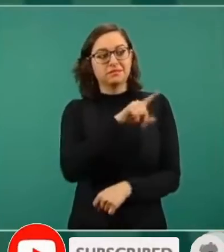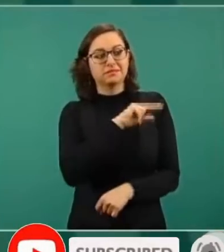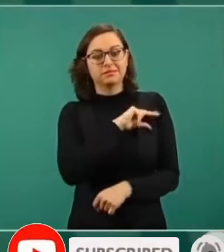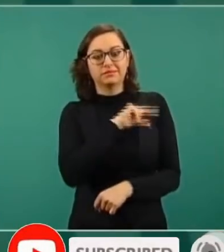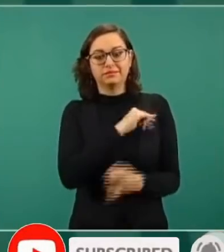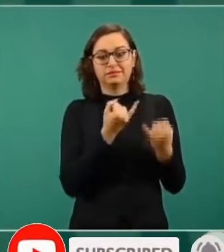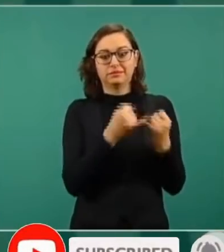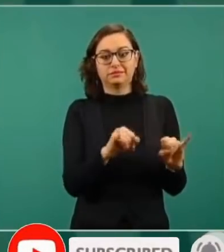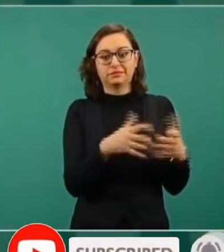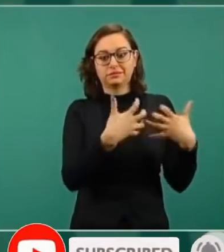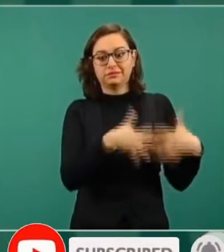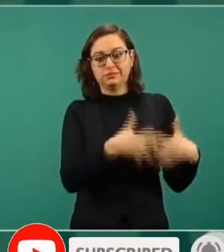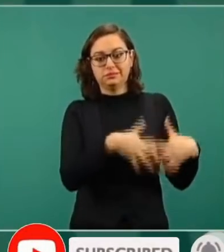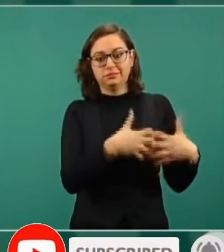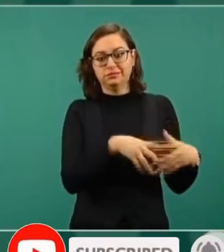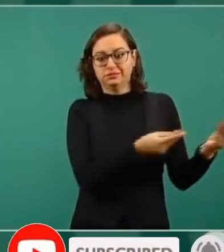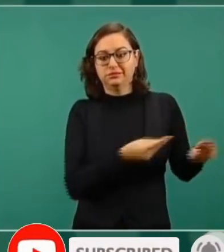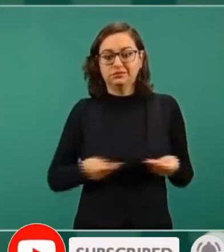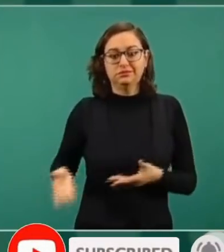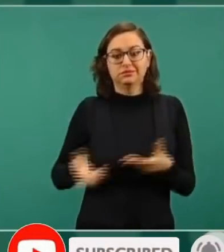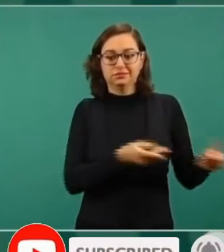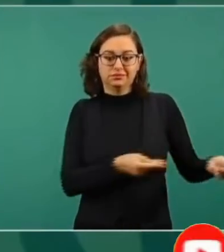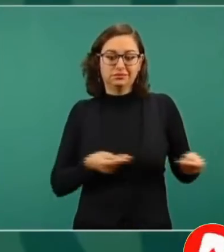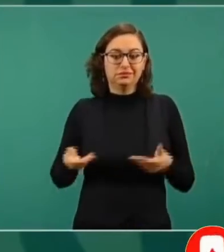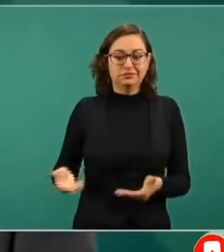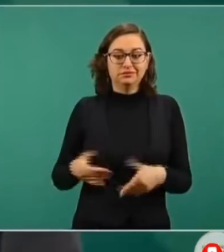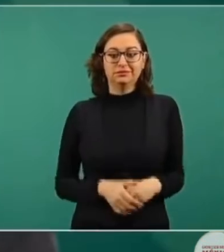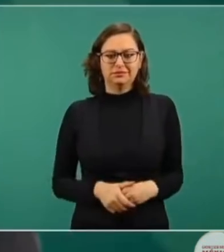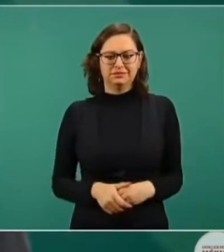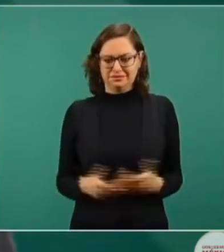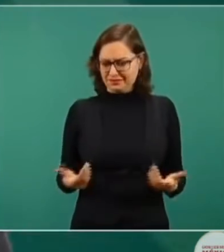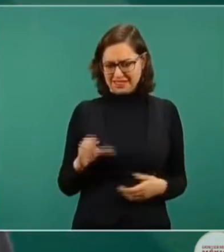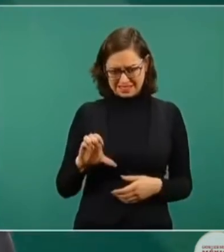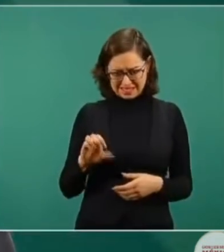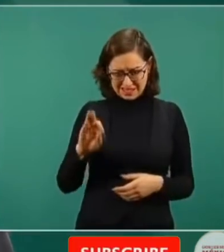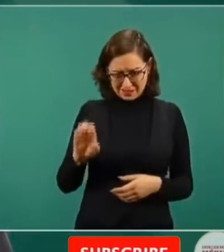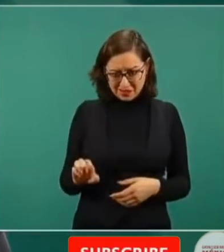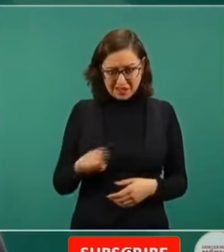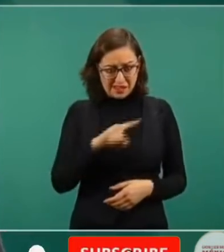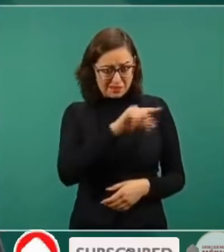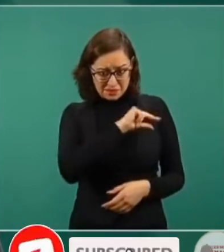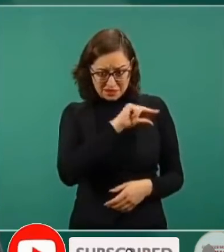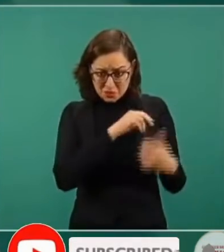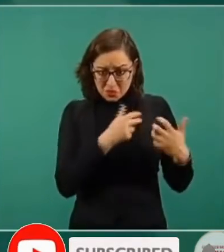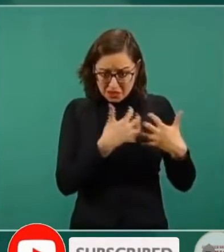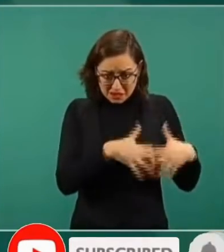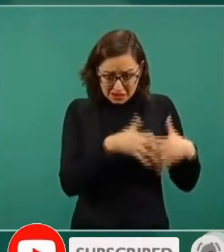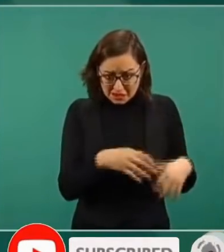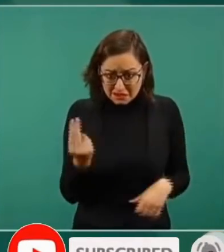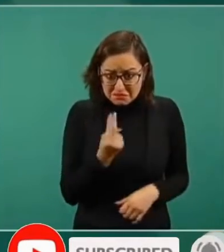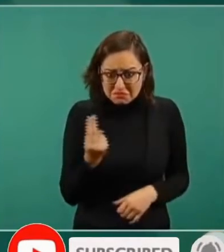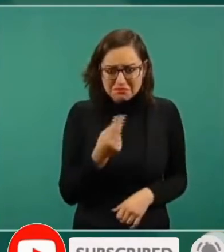la energía a la CFE. La CFE no necesitaba ningún generador privado que le